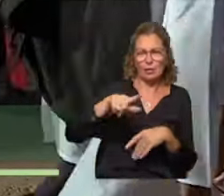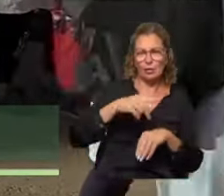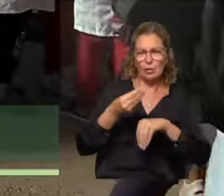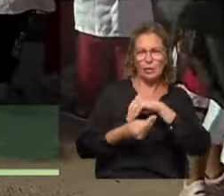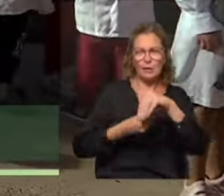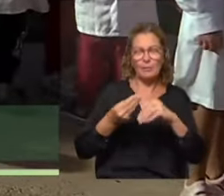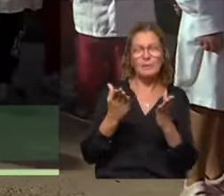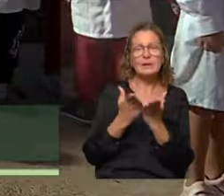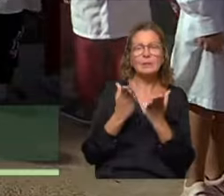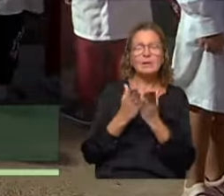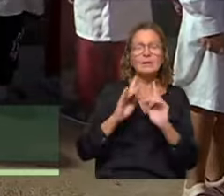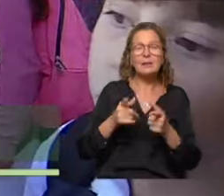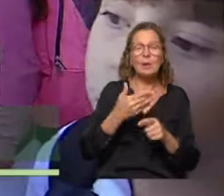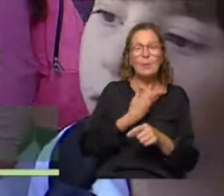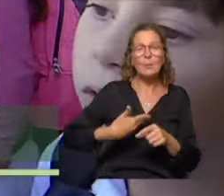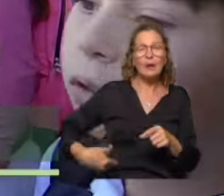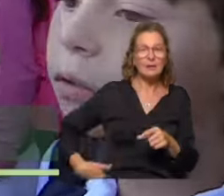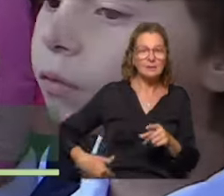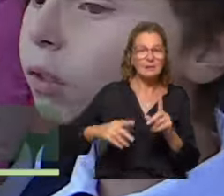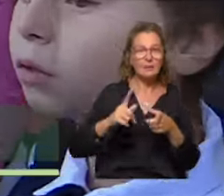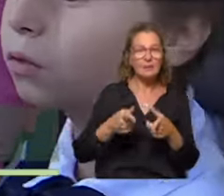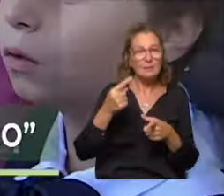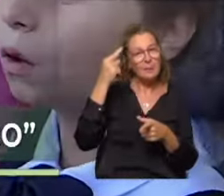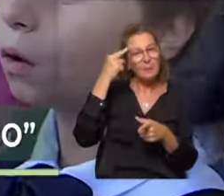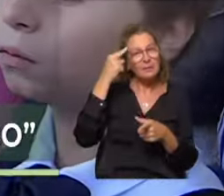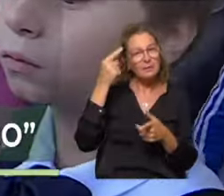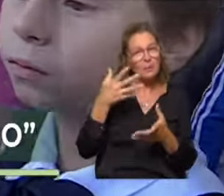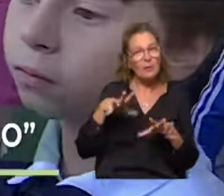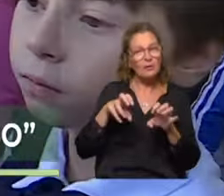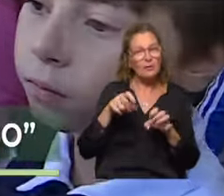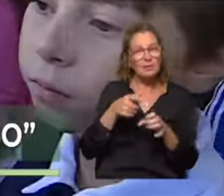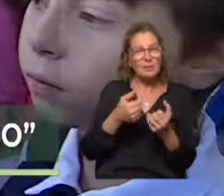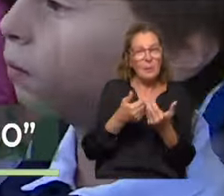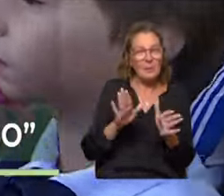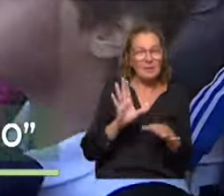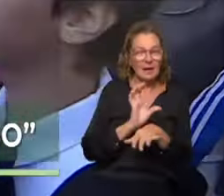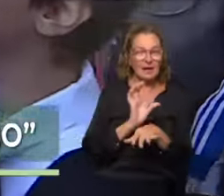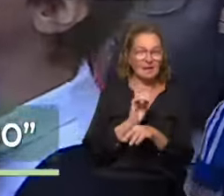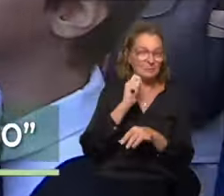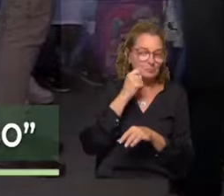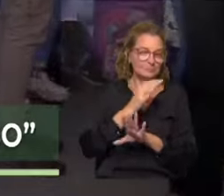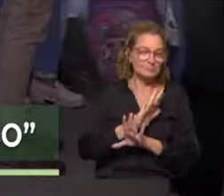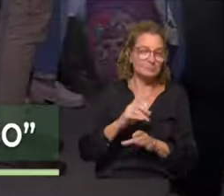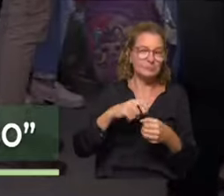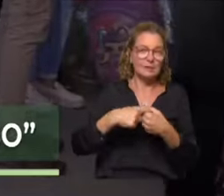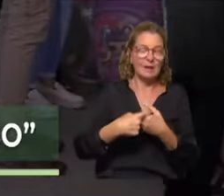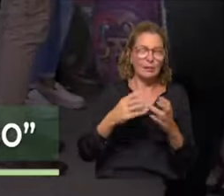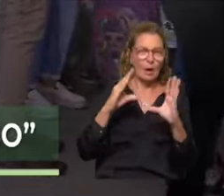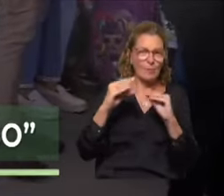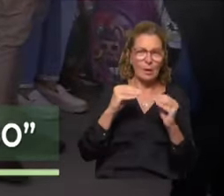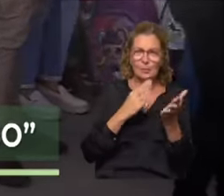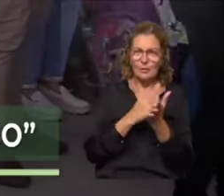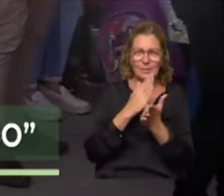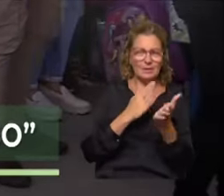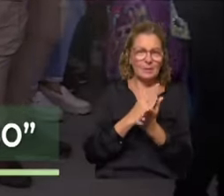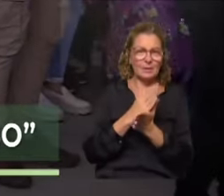y de los estudiantes y también de los docentes. Así que creo que estamos viviendo un excelente inicio de cursos. Con los sindicatos hay diálogo, como siempre hubo